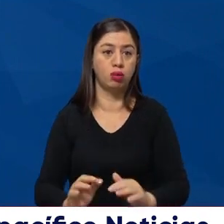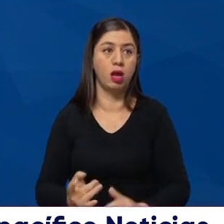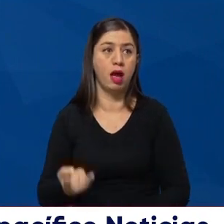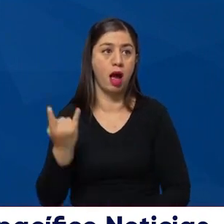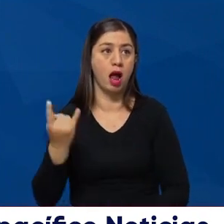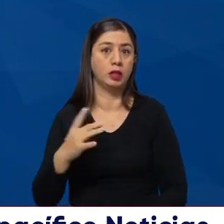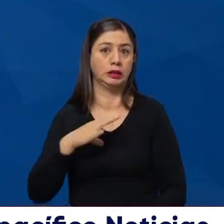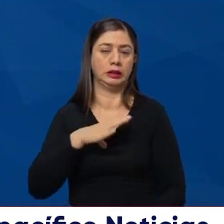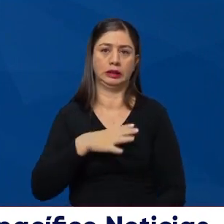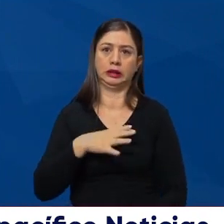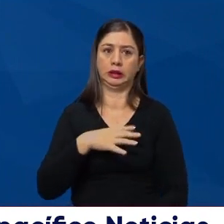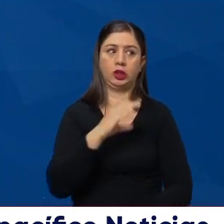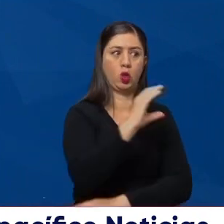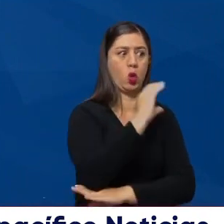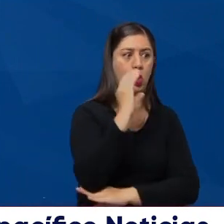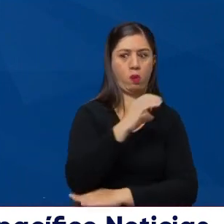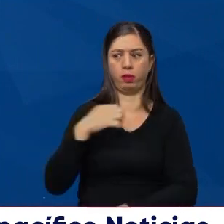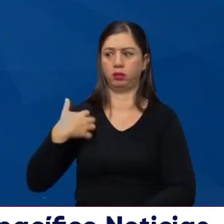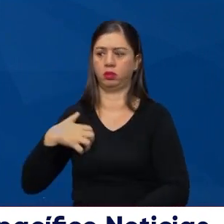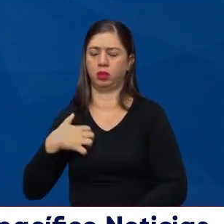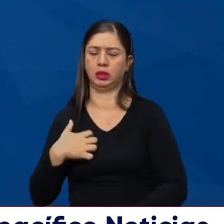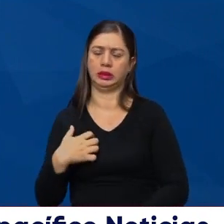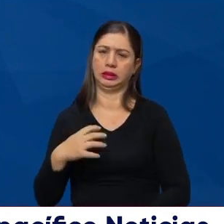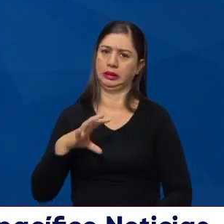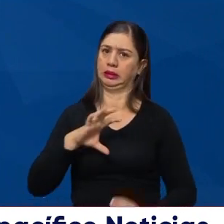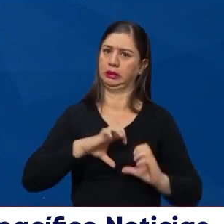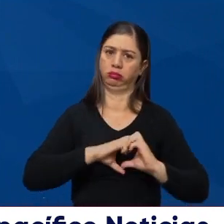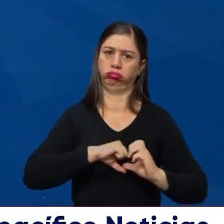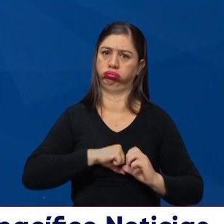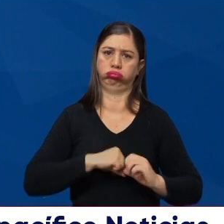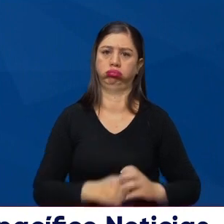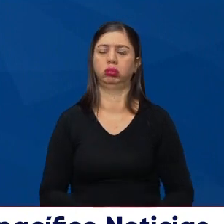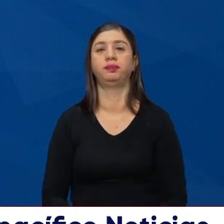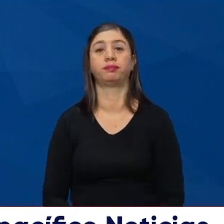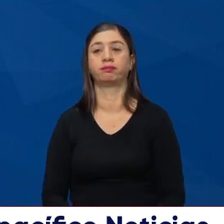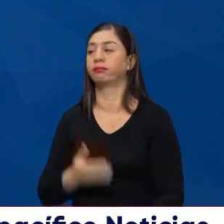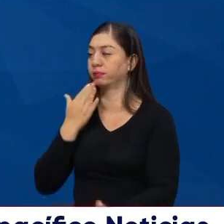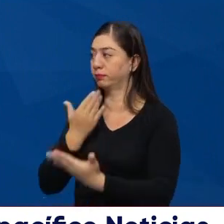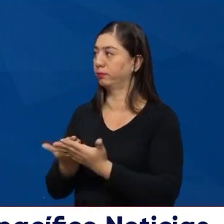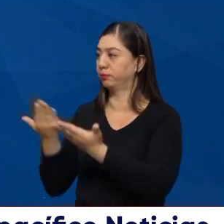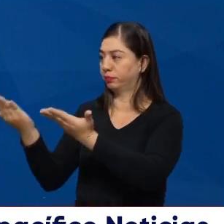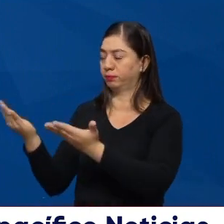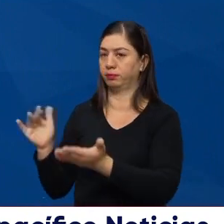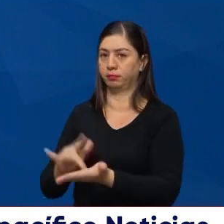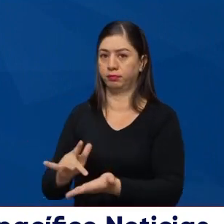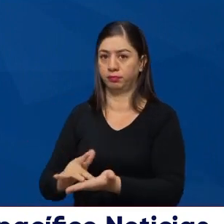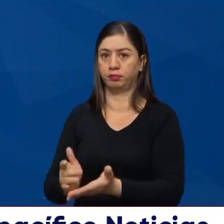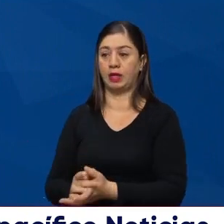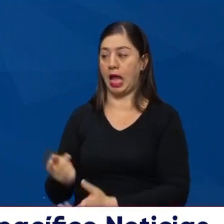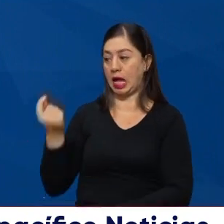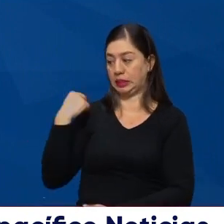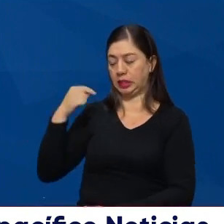a todos, ¿no? A colombianos y también a argentinos. Daro, muchísimas gracias por haber dedicado estos minutos de tu tiempo